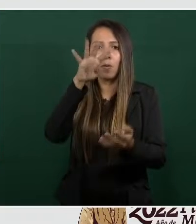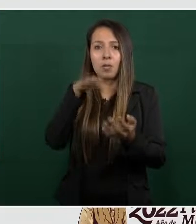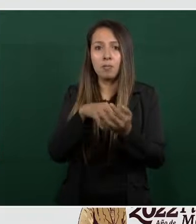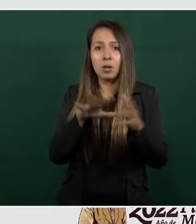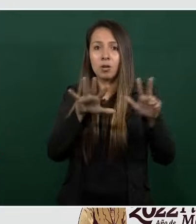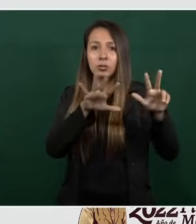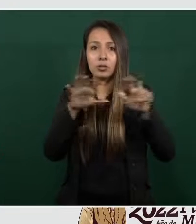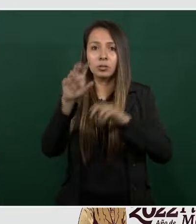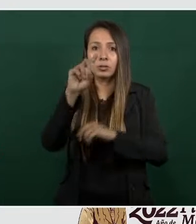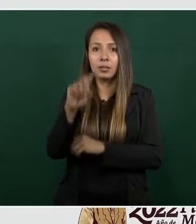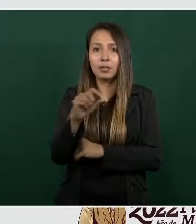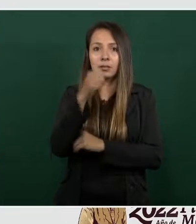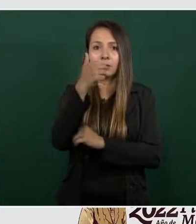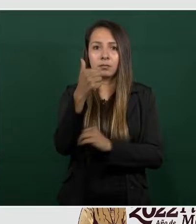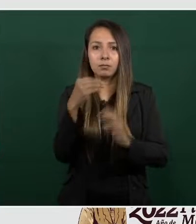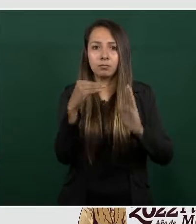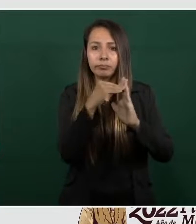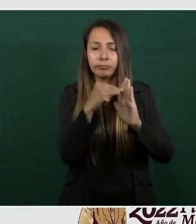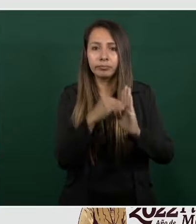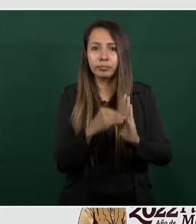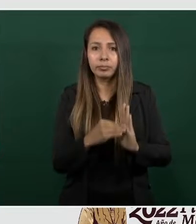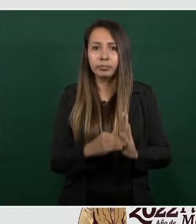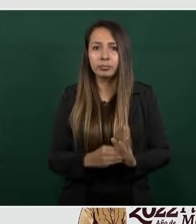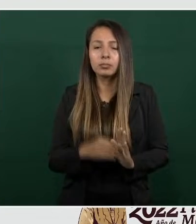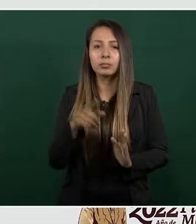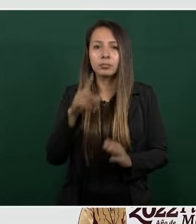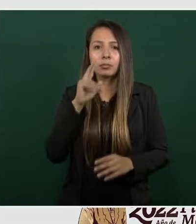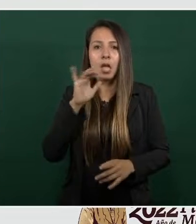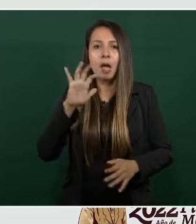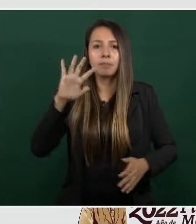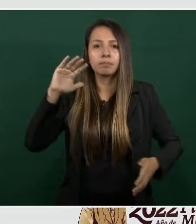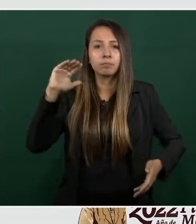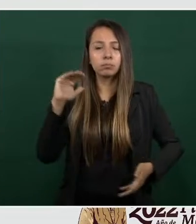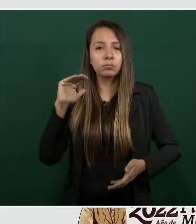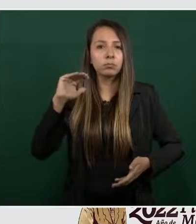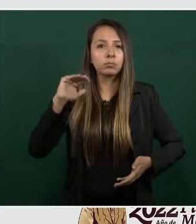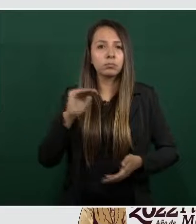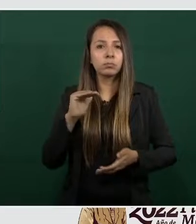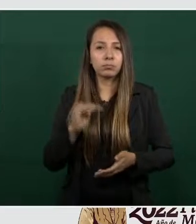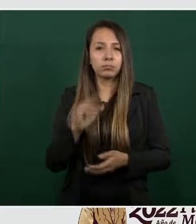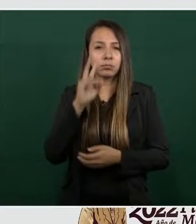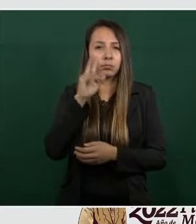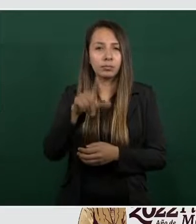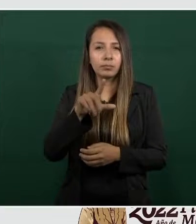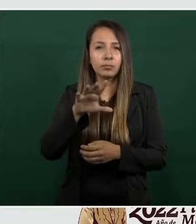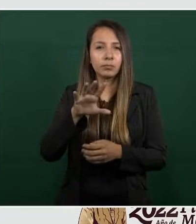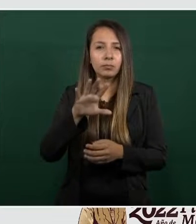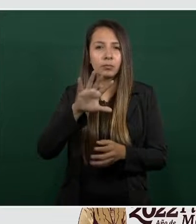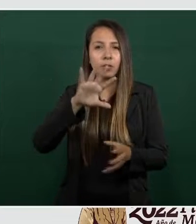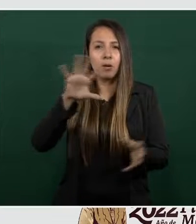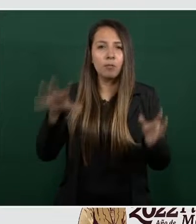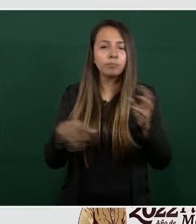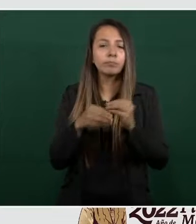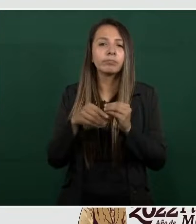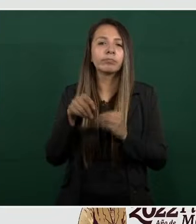4.836 registrados, su tendencia es a la baja, aquí vemos en el acumulado